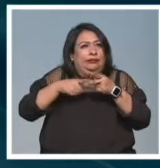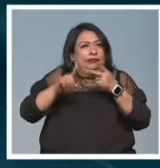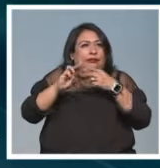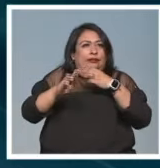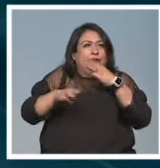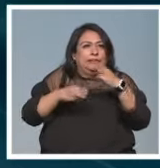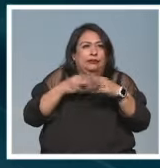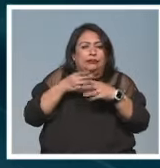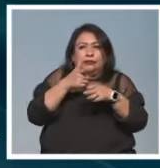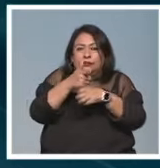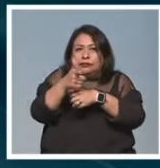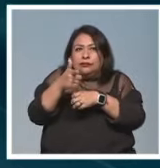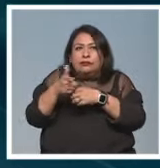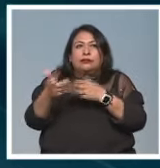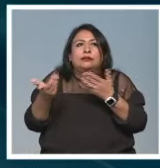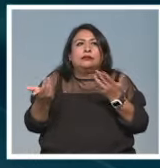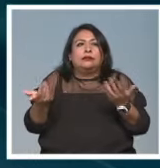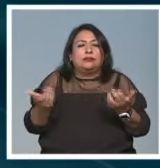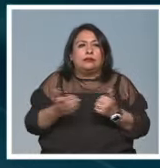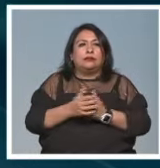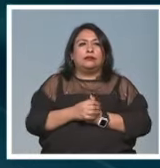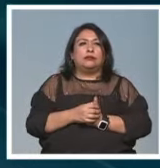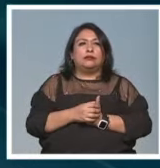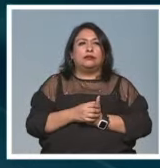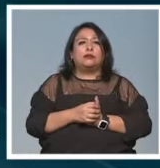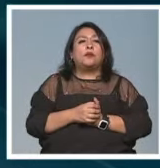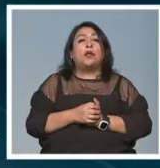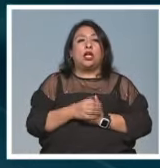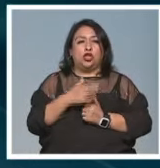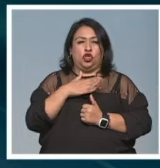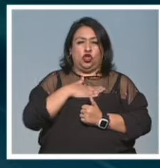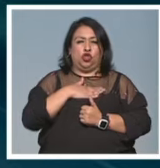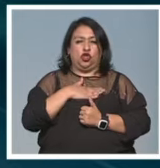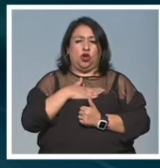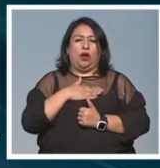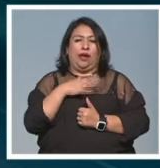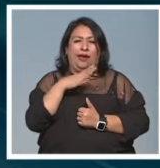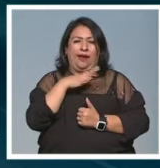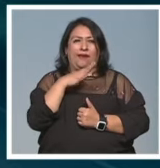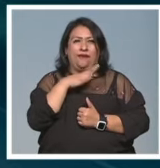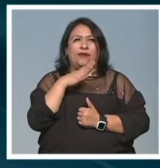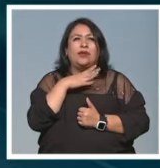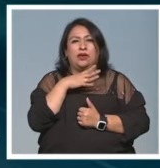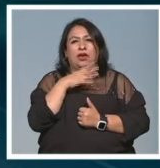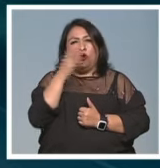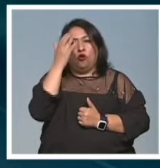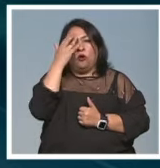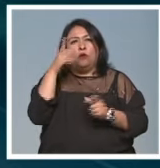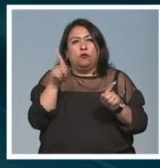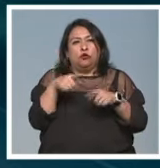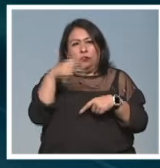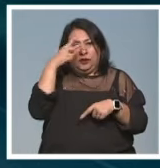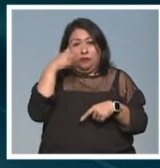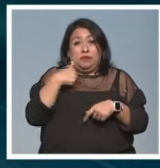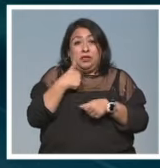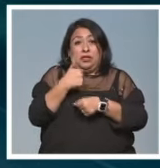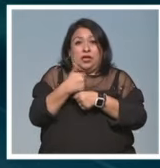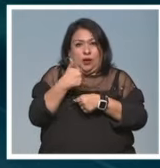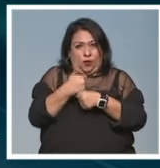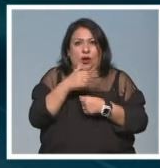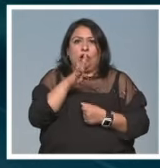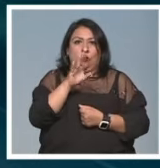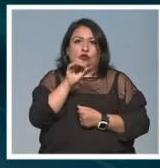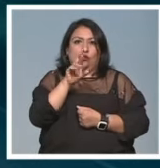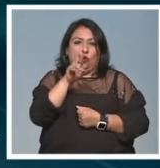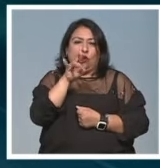Un descubrir, porque lo que yo tenía cercano era la música mexicana, la música de mis abuelos, los